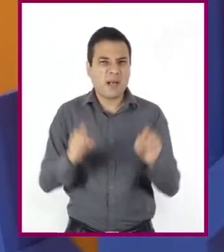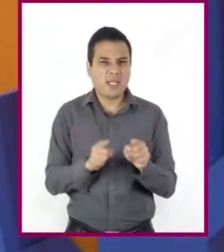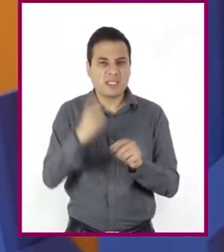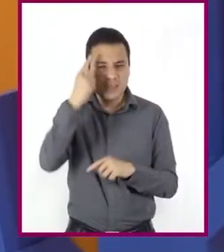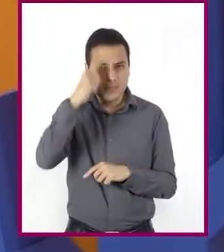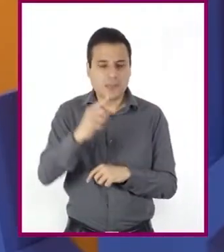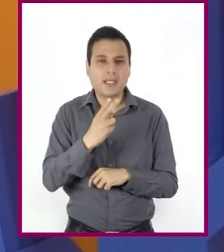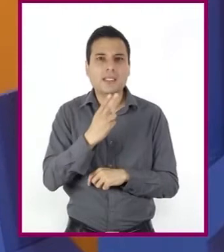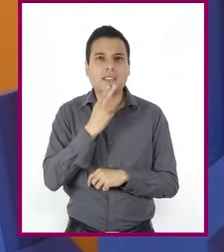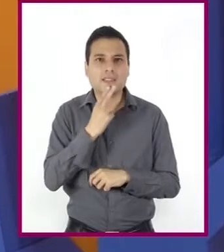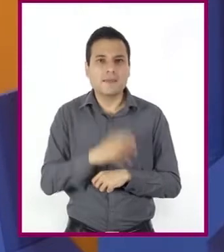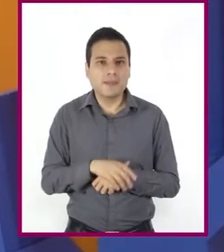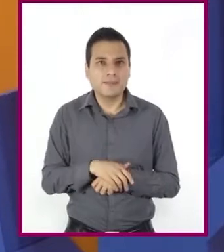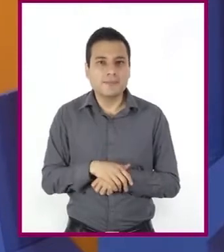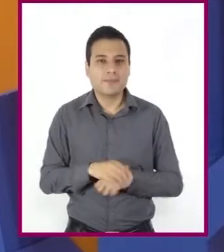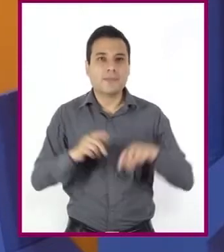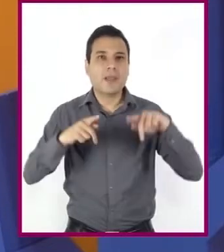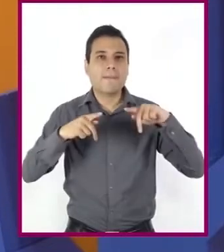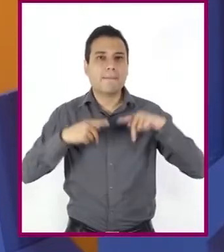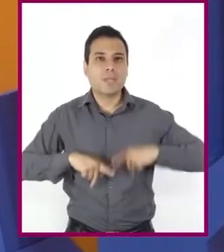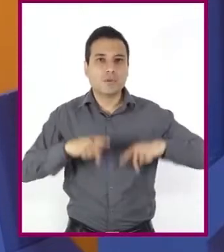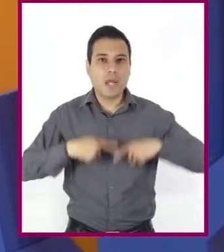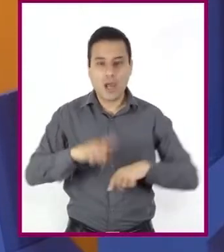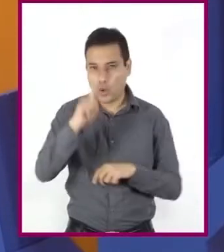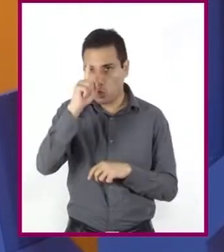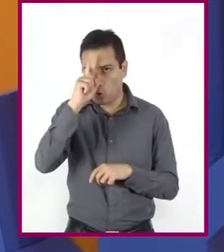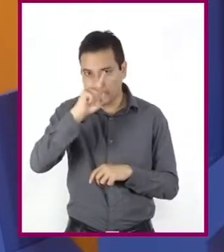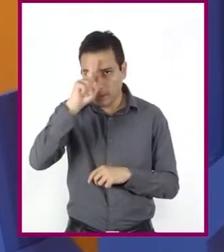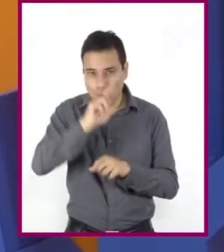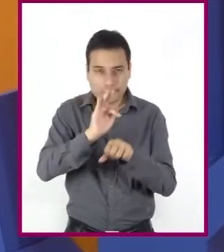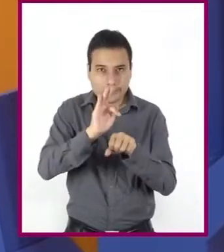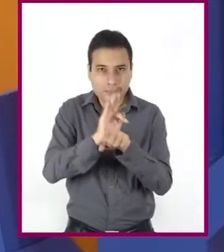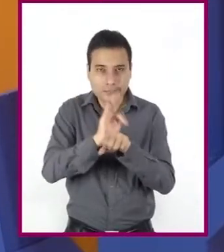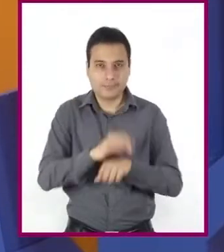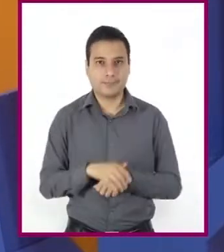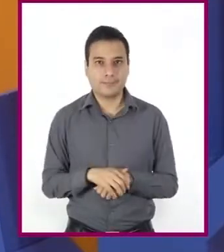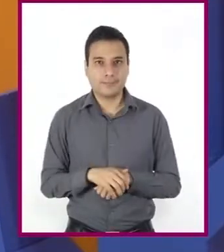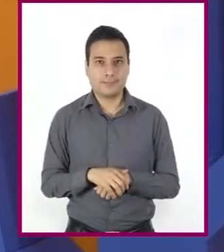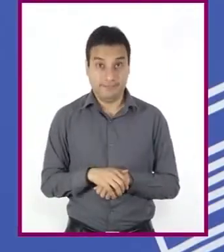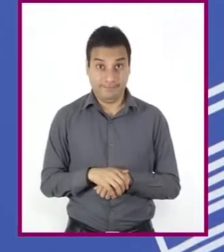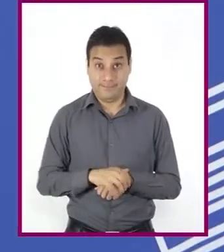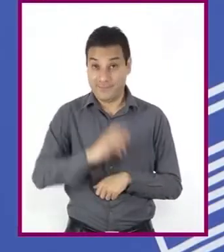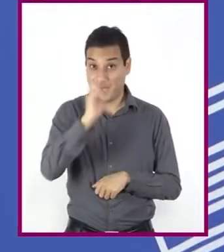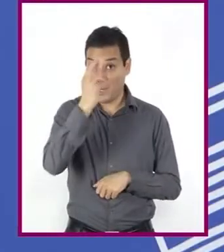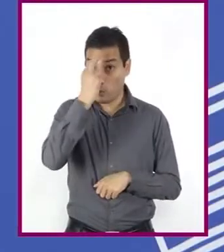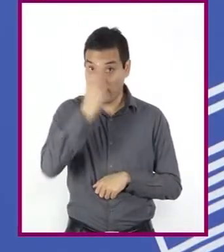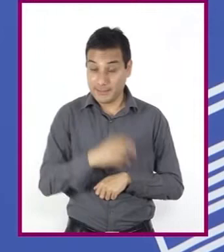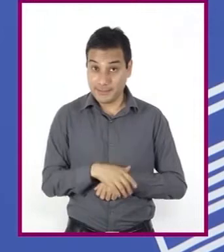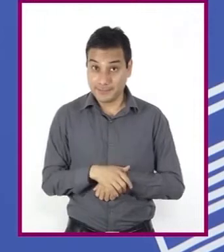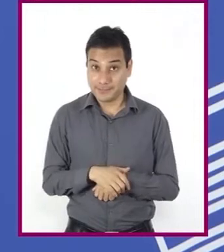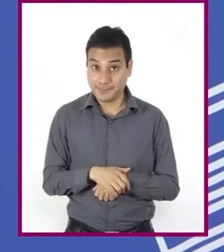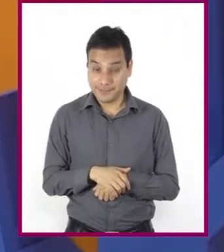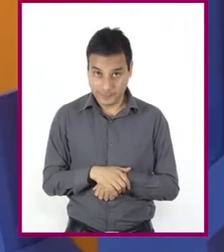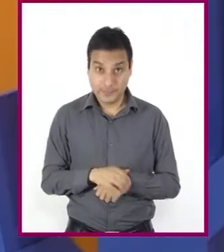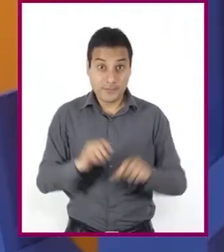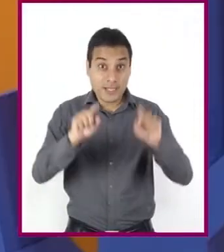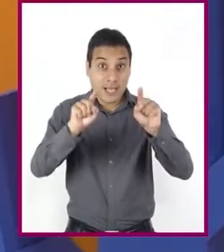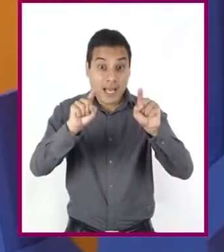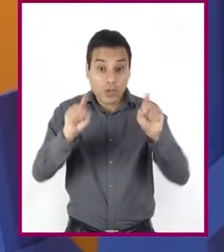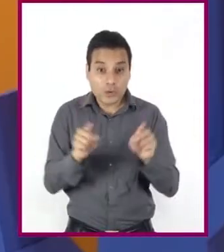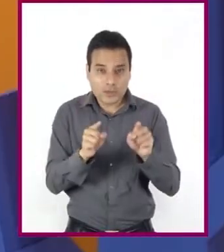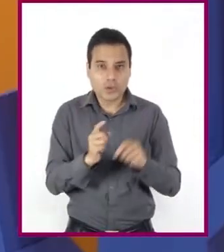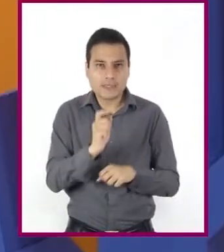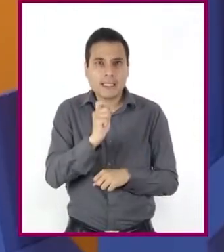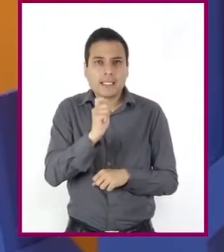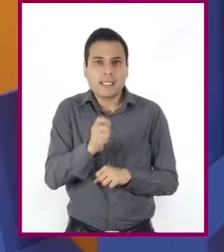sirven para indicar las acotaciones que aparecen en el diálogo de un personaje. Recordemos que las acotaciones no